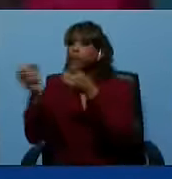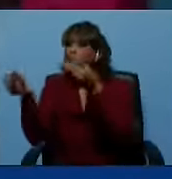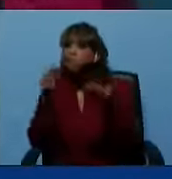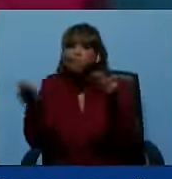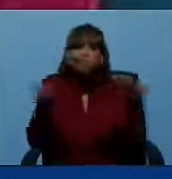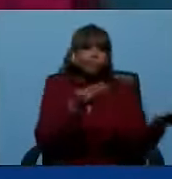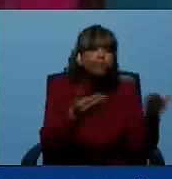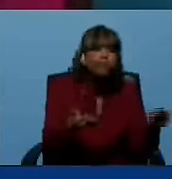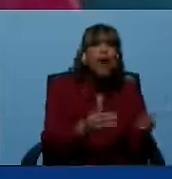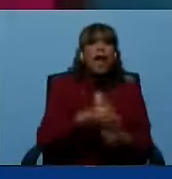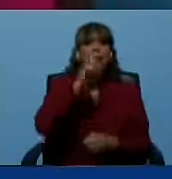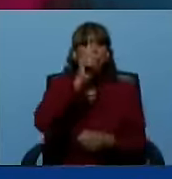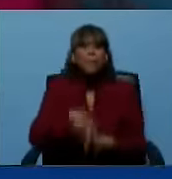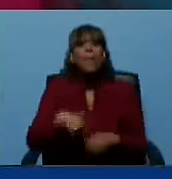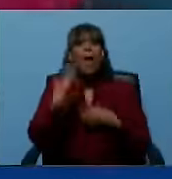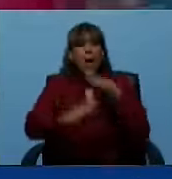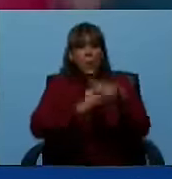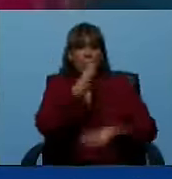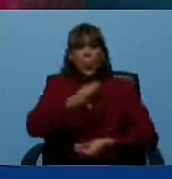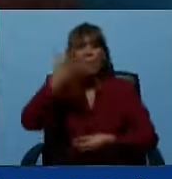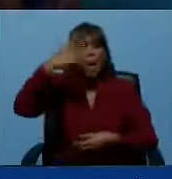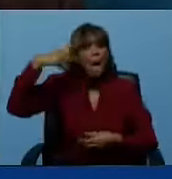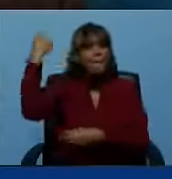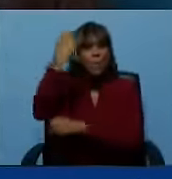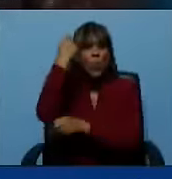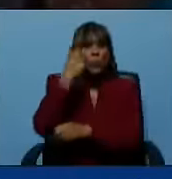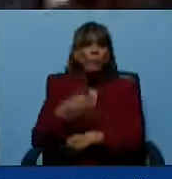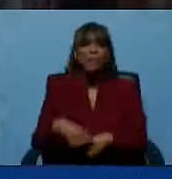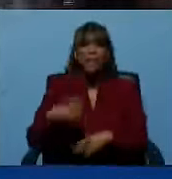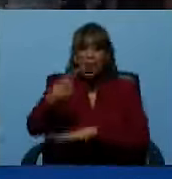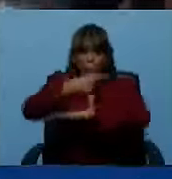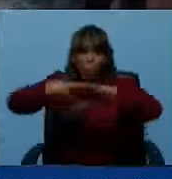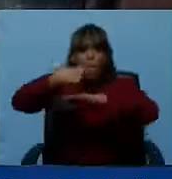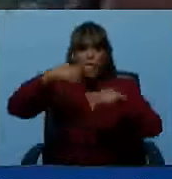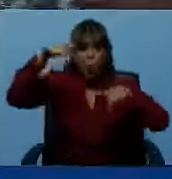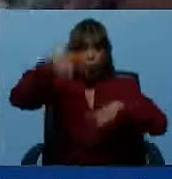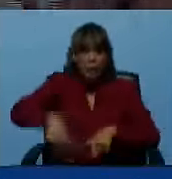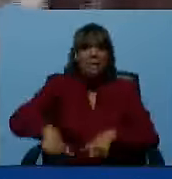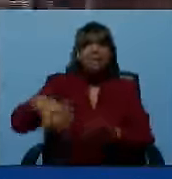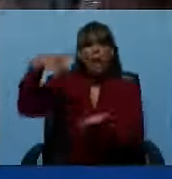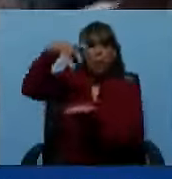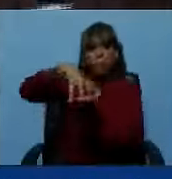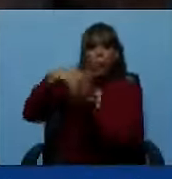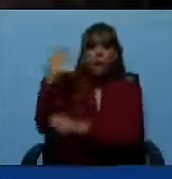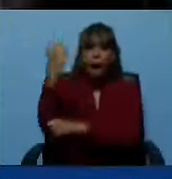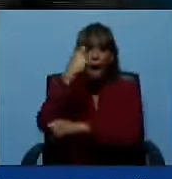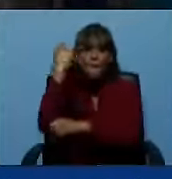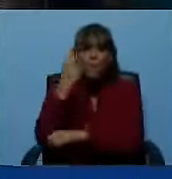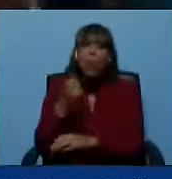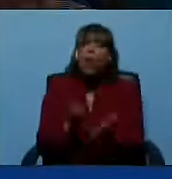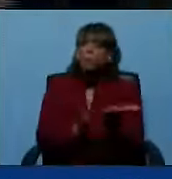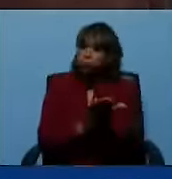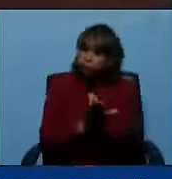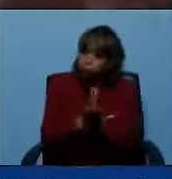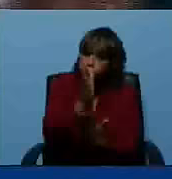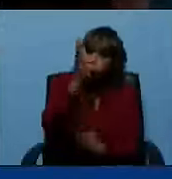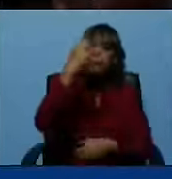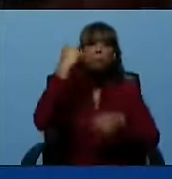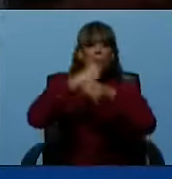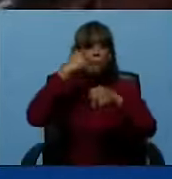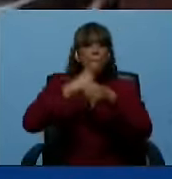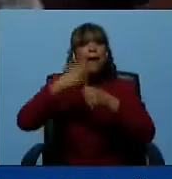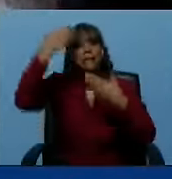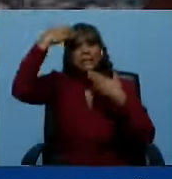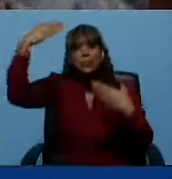la alegría, y es lo que estamos haciendo aquí en el estado Apure. Desde nuestro gobierno bolivariano, gobierno regional, seguimos avanzando y seguimos venciendo.